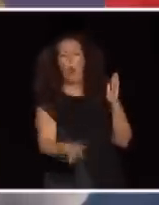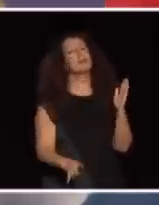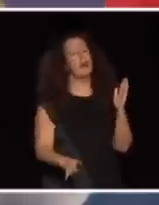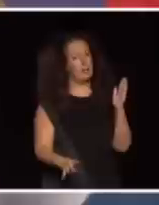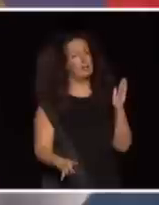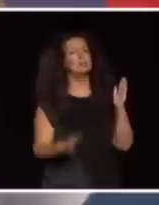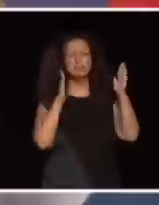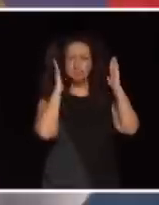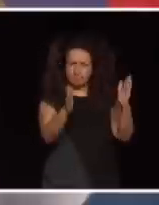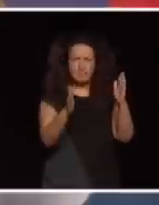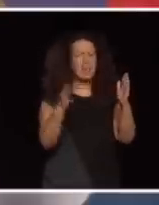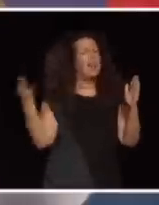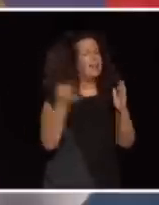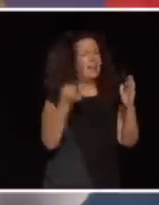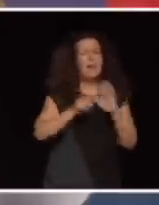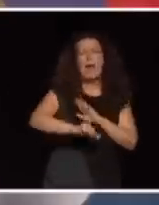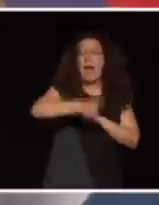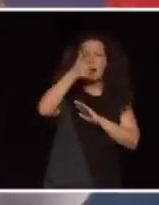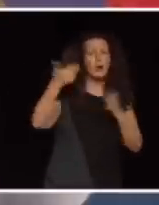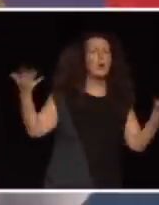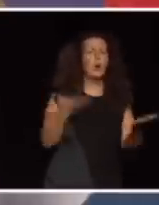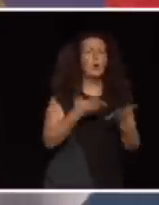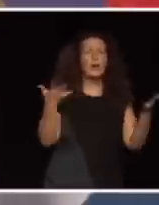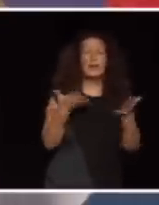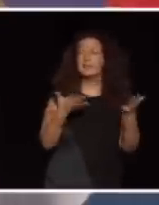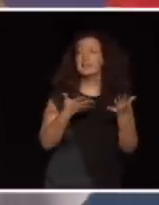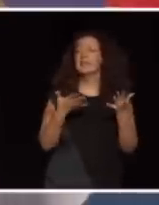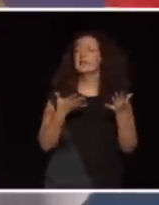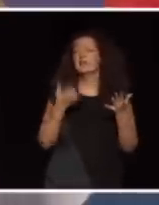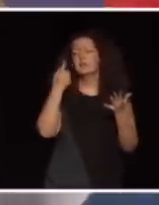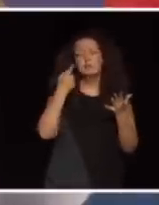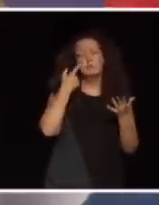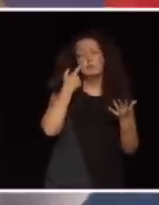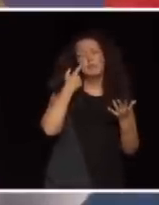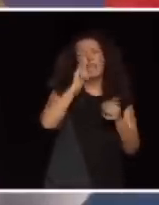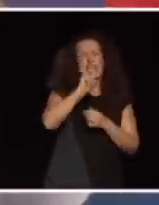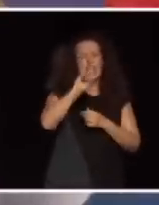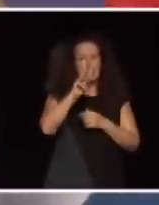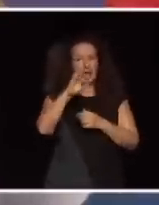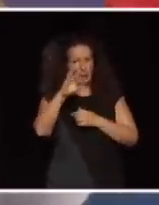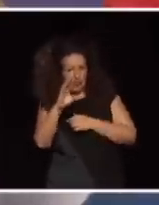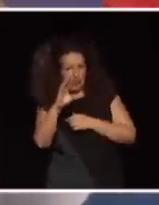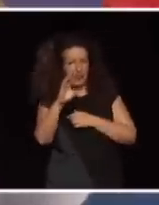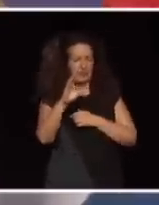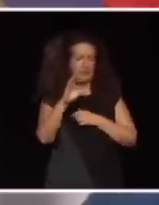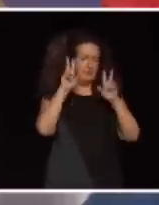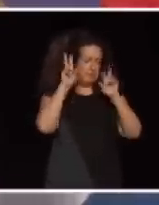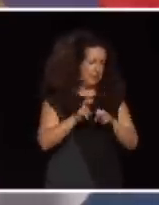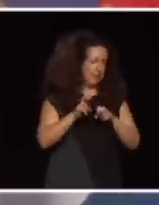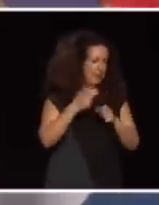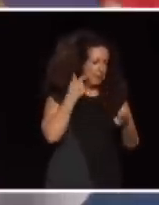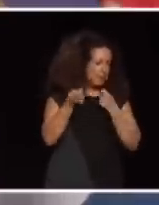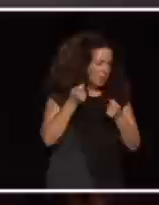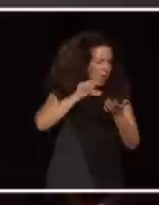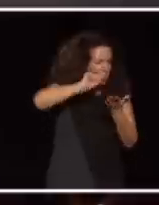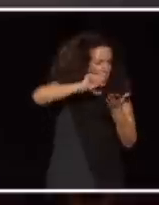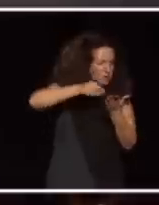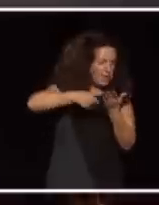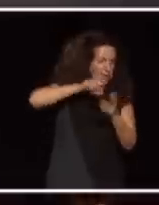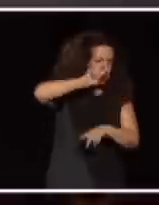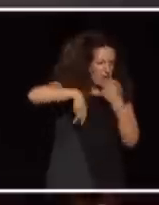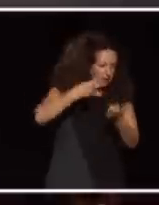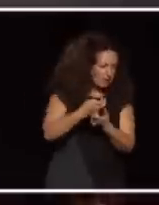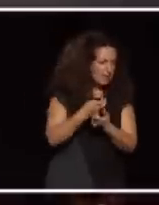se apruebe urgentemente ese índice que tiene que sustituir al IPC en la actualización de los contratos, y también